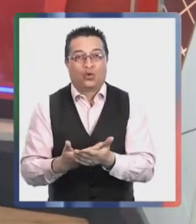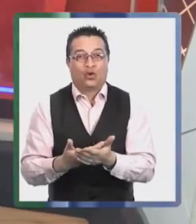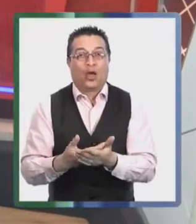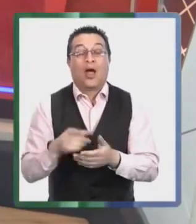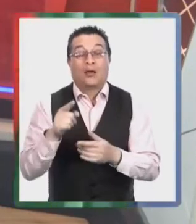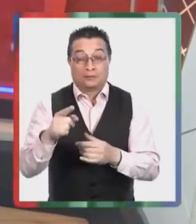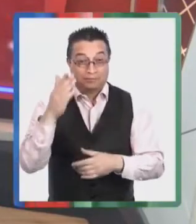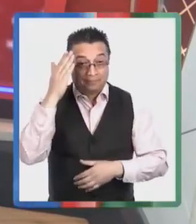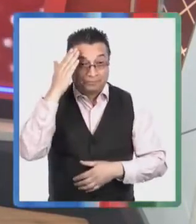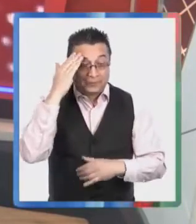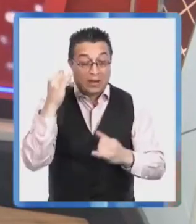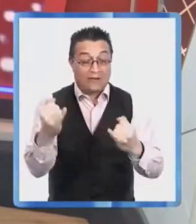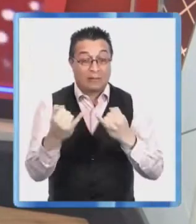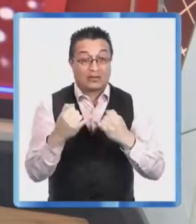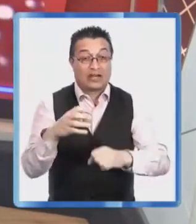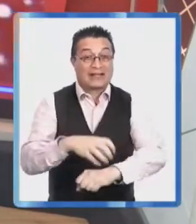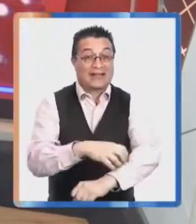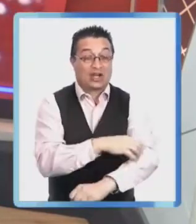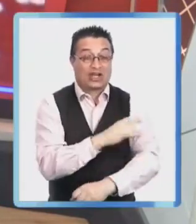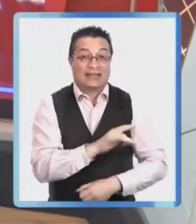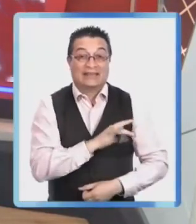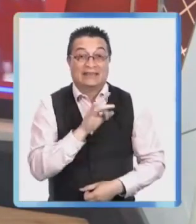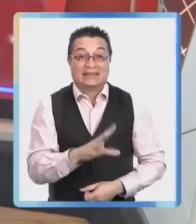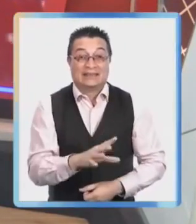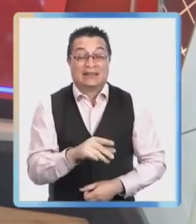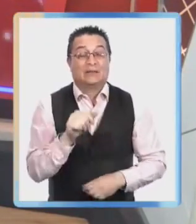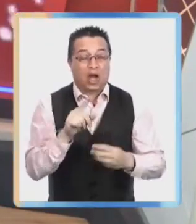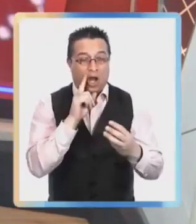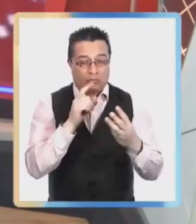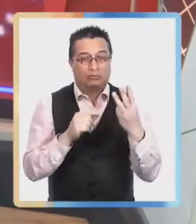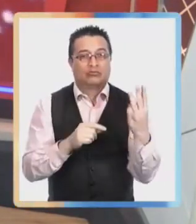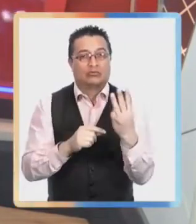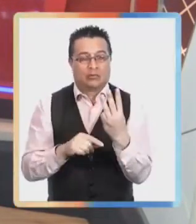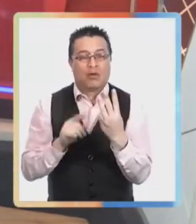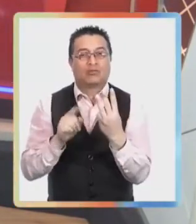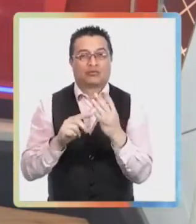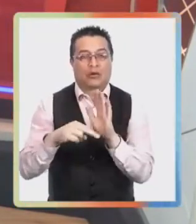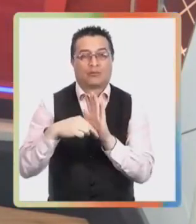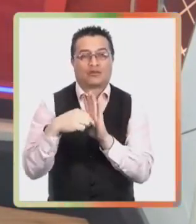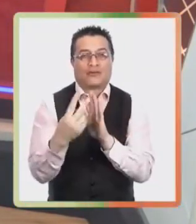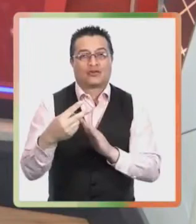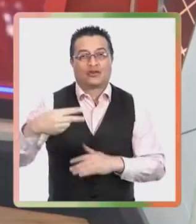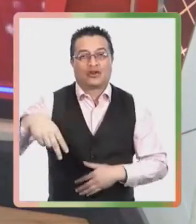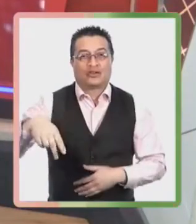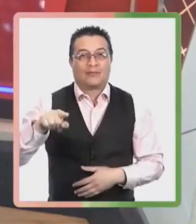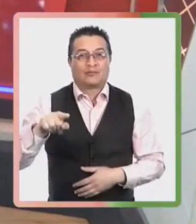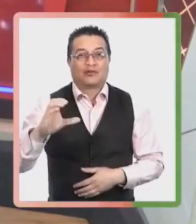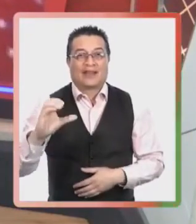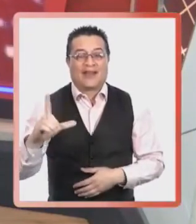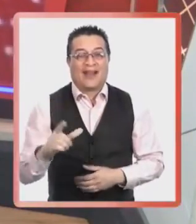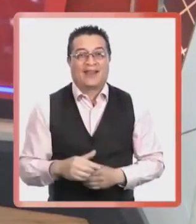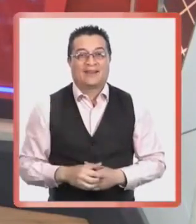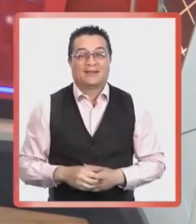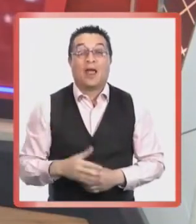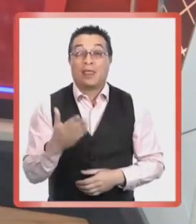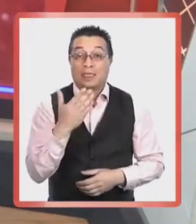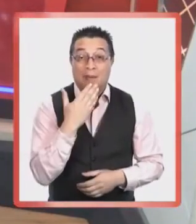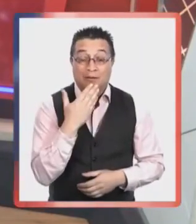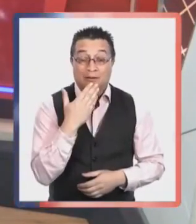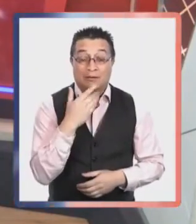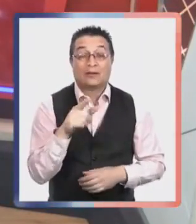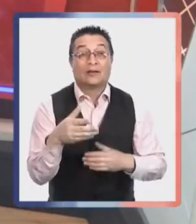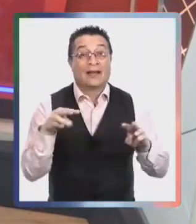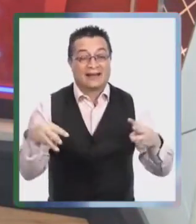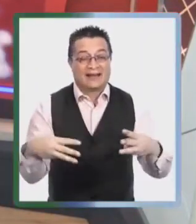la salud recuerden que la información de las regiones del país está en www punto portavoz noticias punto cl